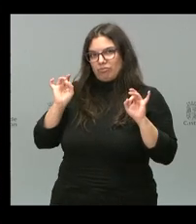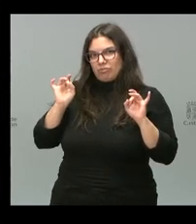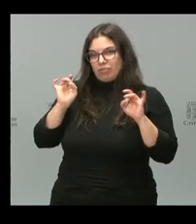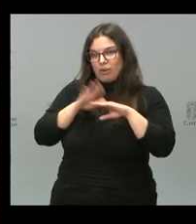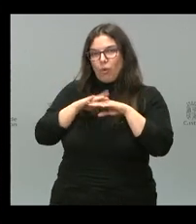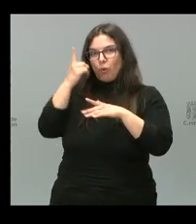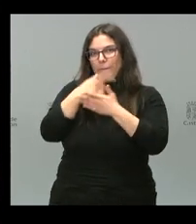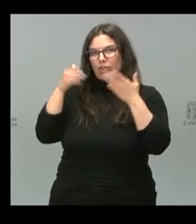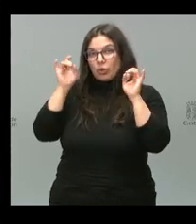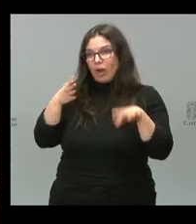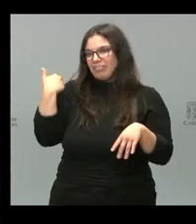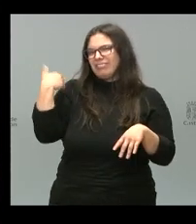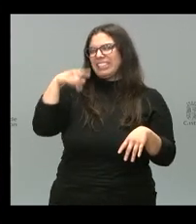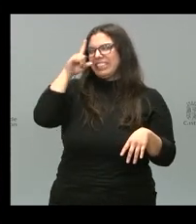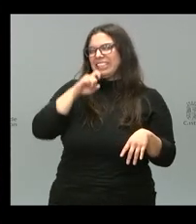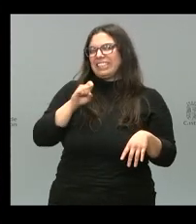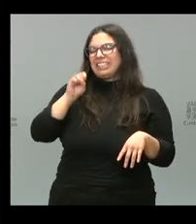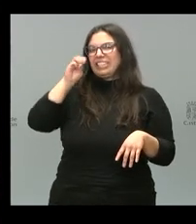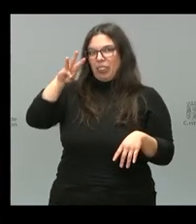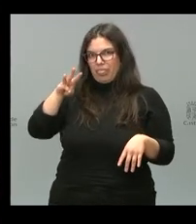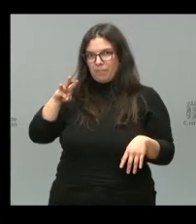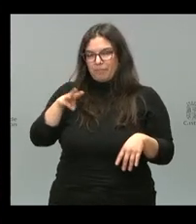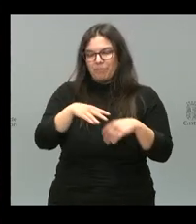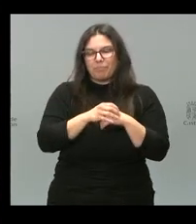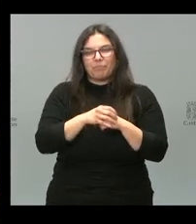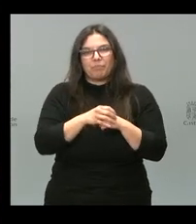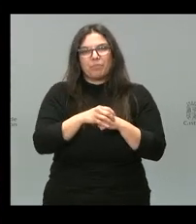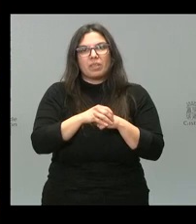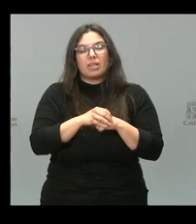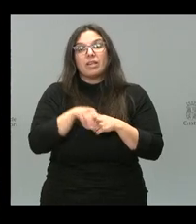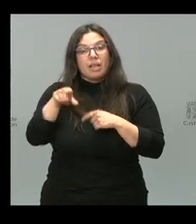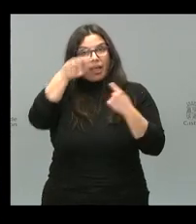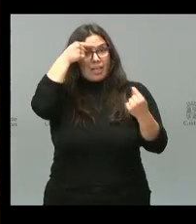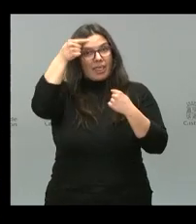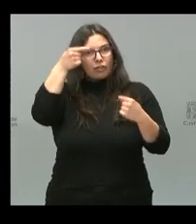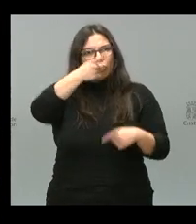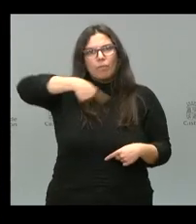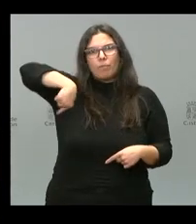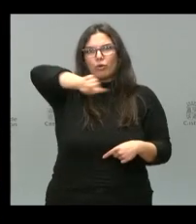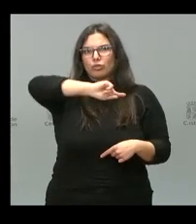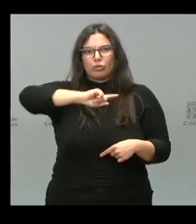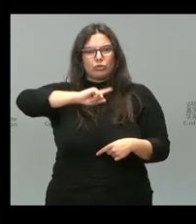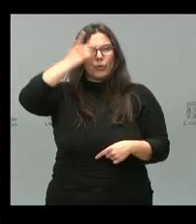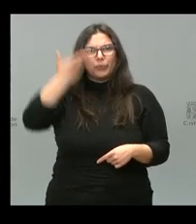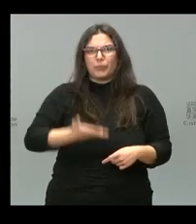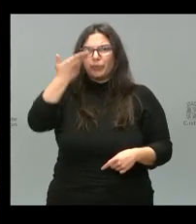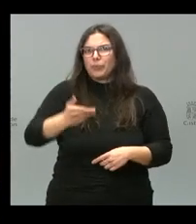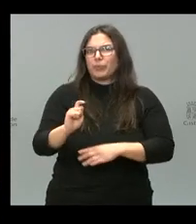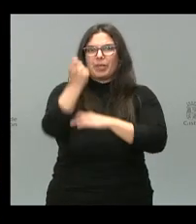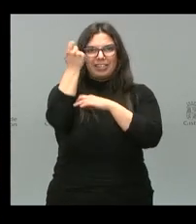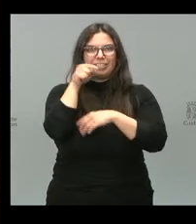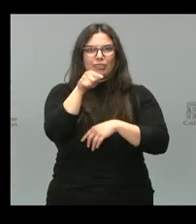nuestra comunidad Autónoma Estos son datos que vosotros sois elementos fundamentales de ese éxito